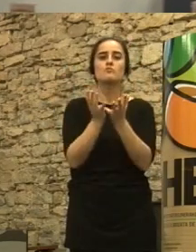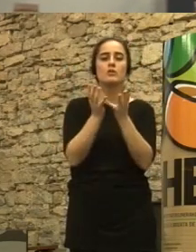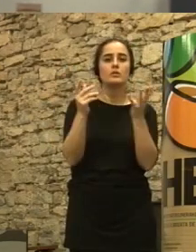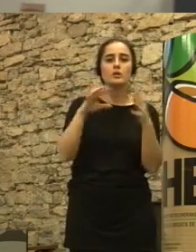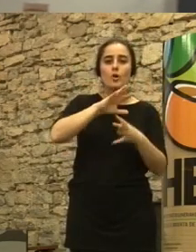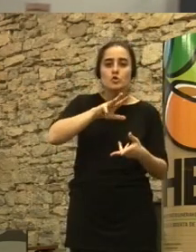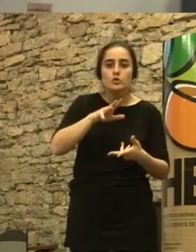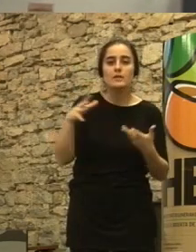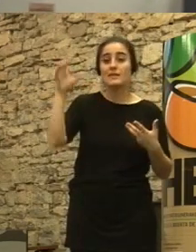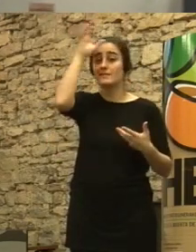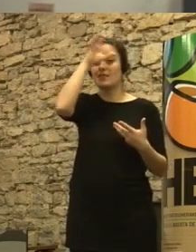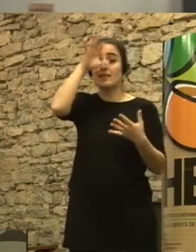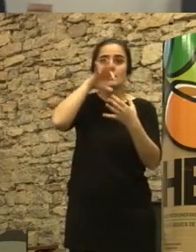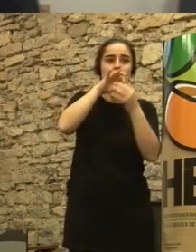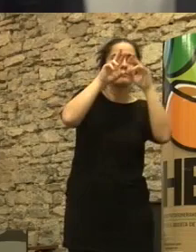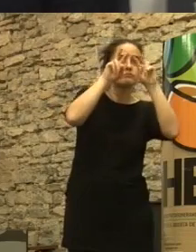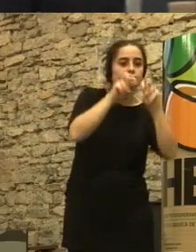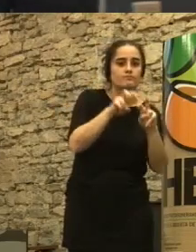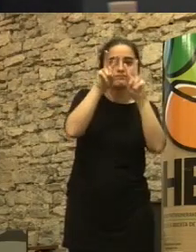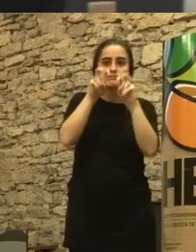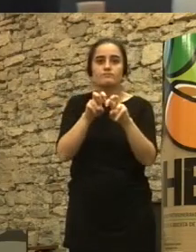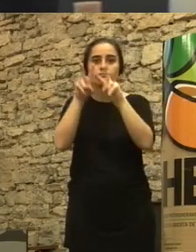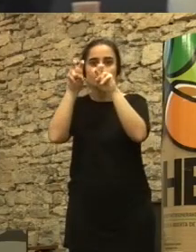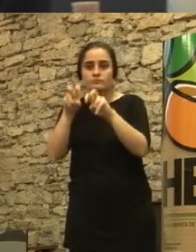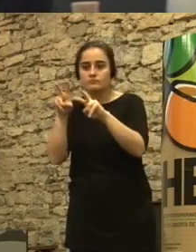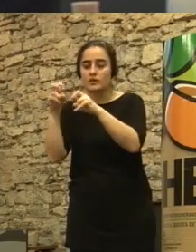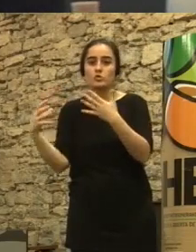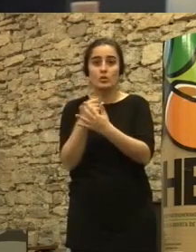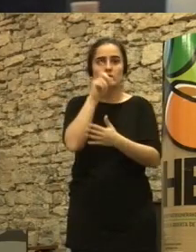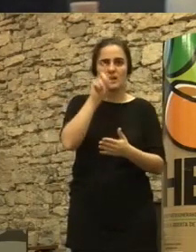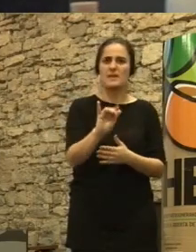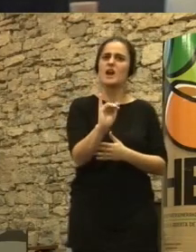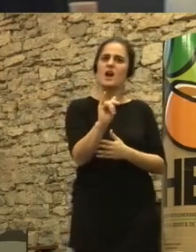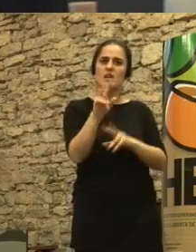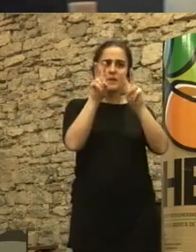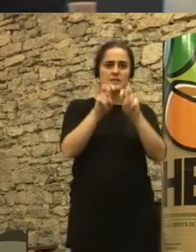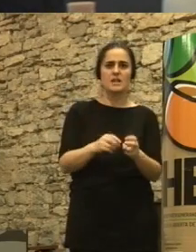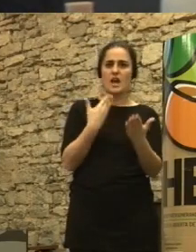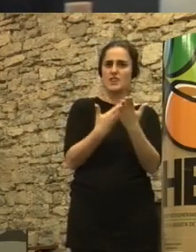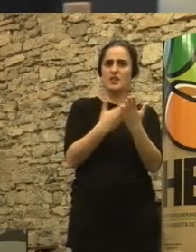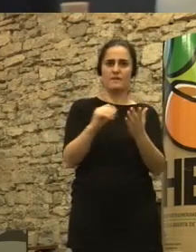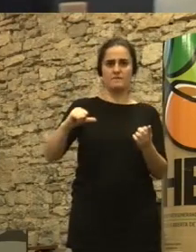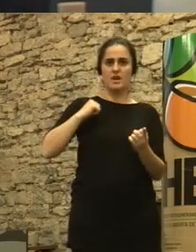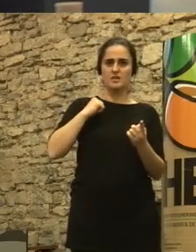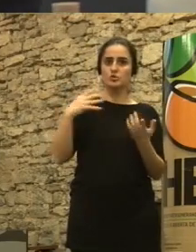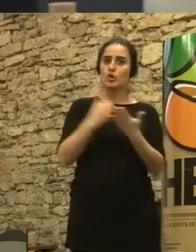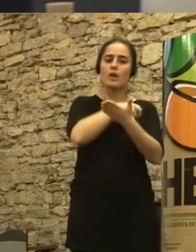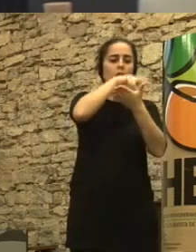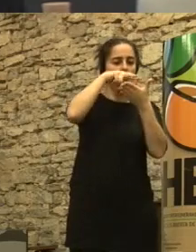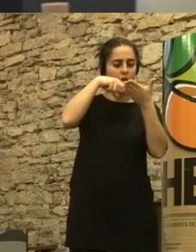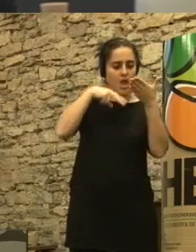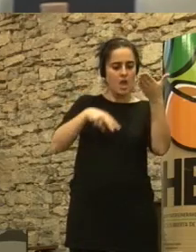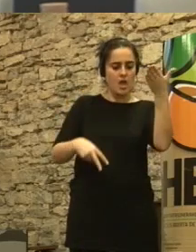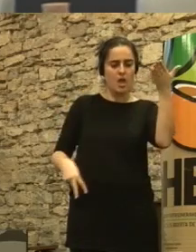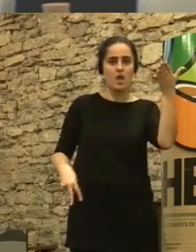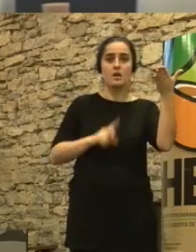noticias que salen. Incluso papers falsos, investigaciones alteradas, lo leen y lo